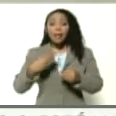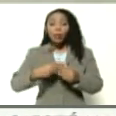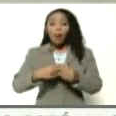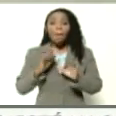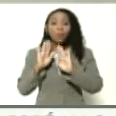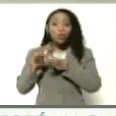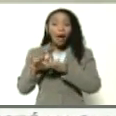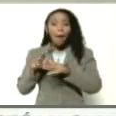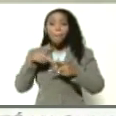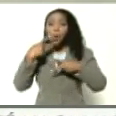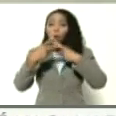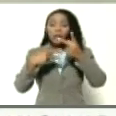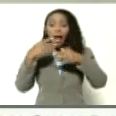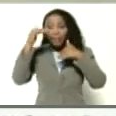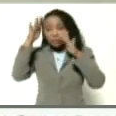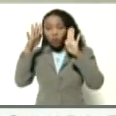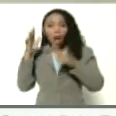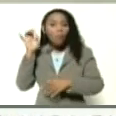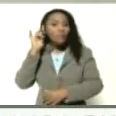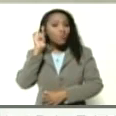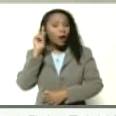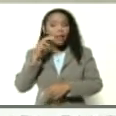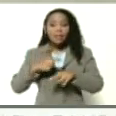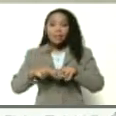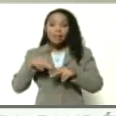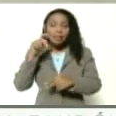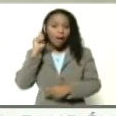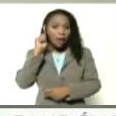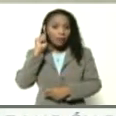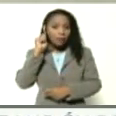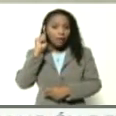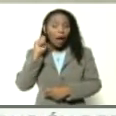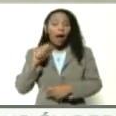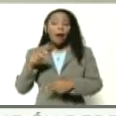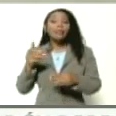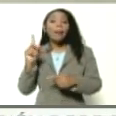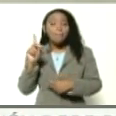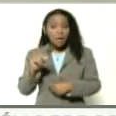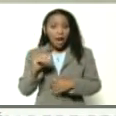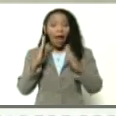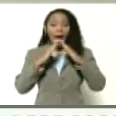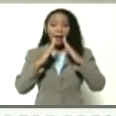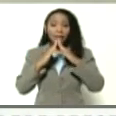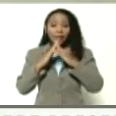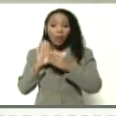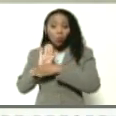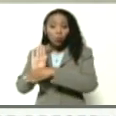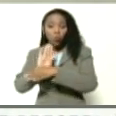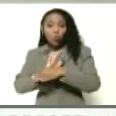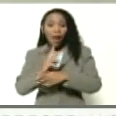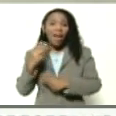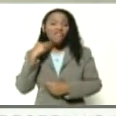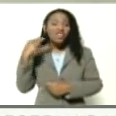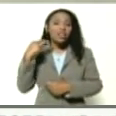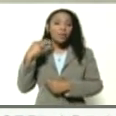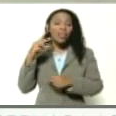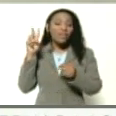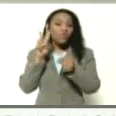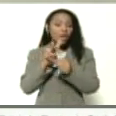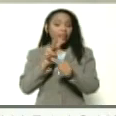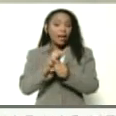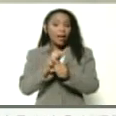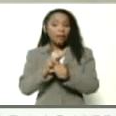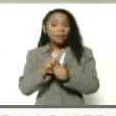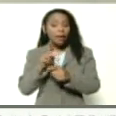de atención a las mujeres y niñas, incluidas las casas de abrigo para las víctimas de violencia basada en